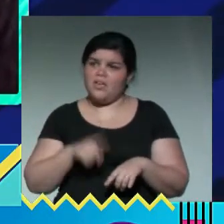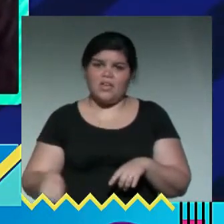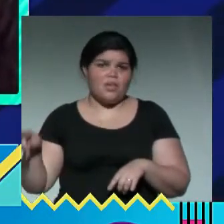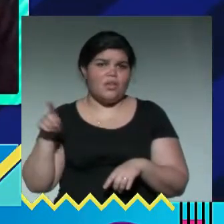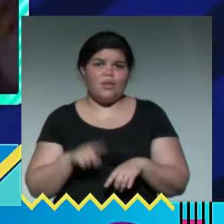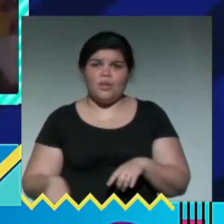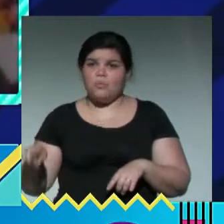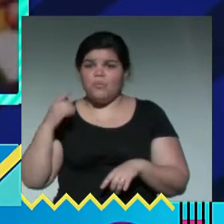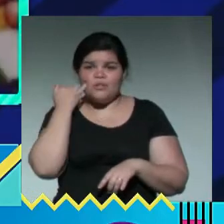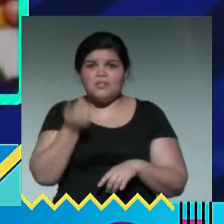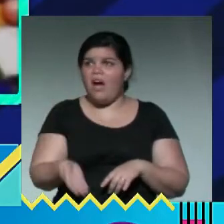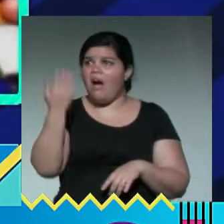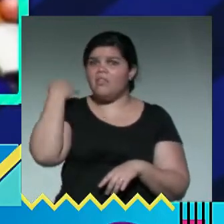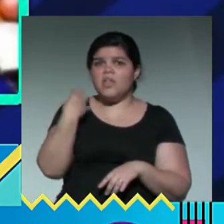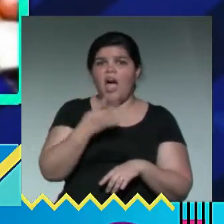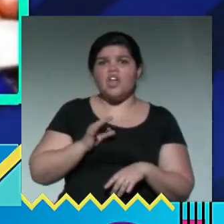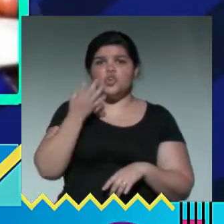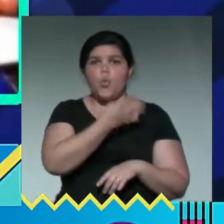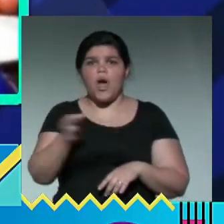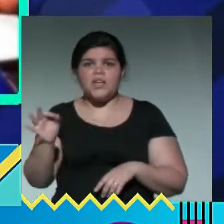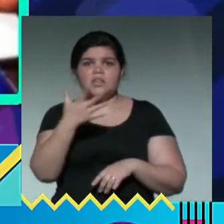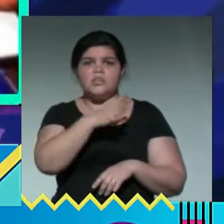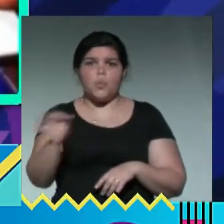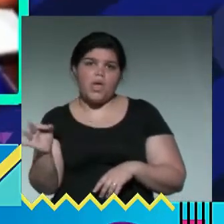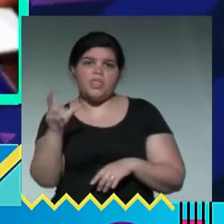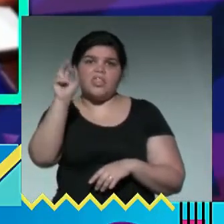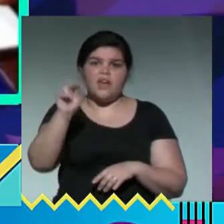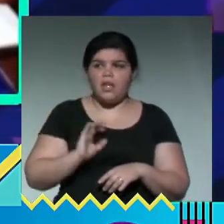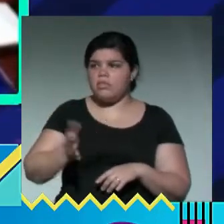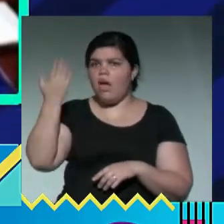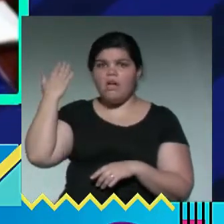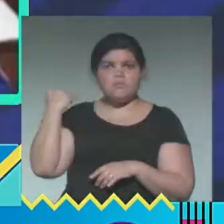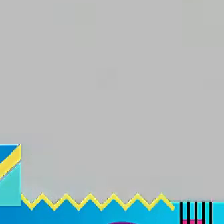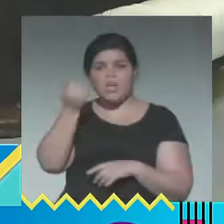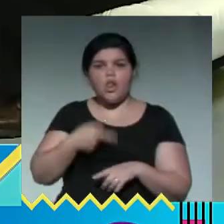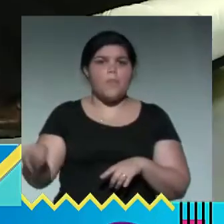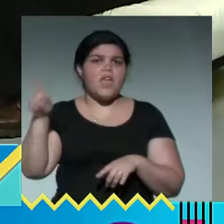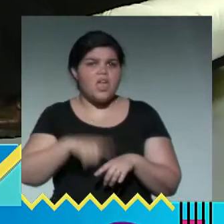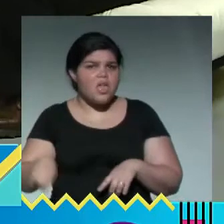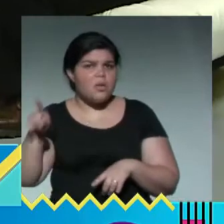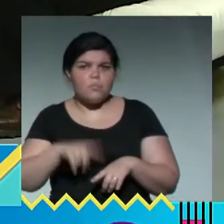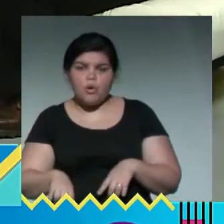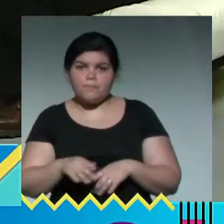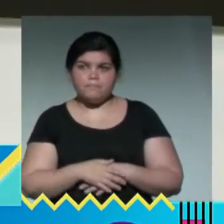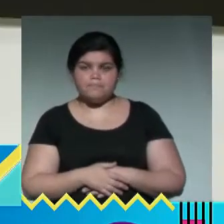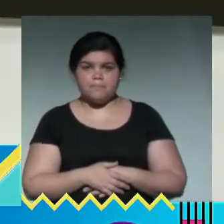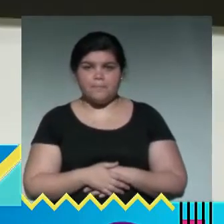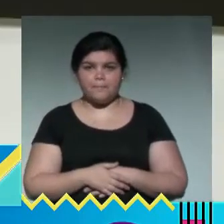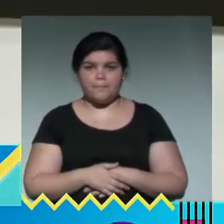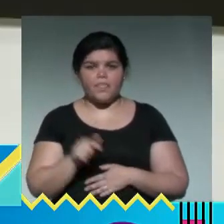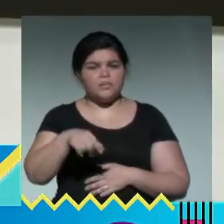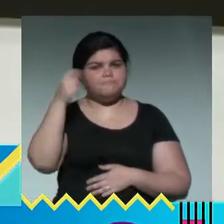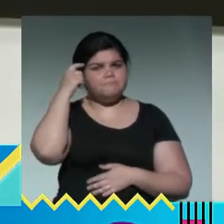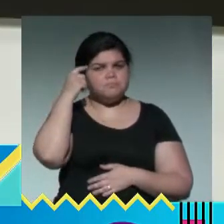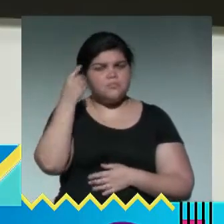vi hace 40 años, 50 años, 30 años, 20 años. ¿Cómo creen que, un poco ir a la escuela,